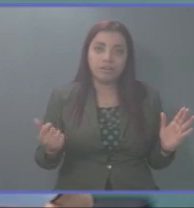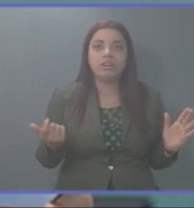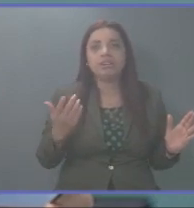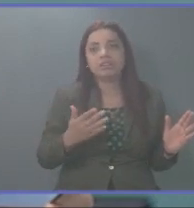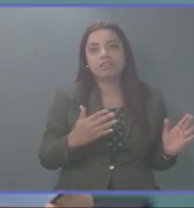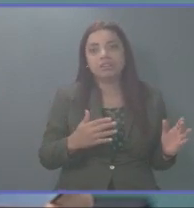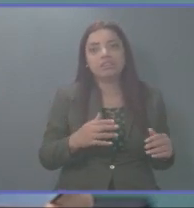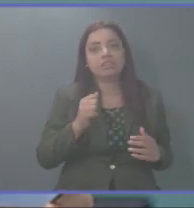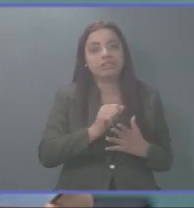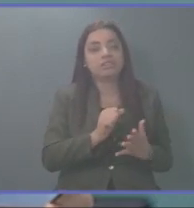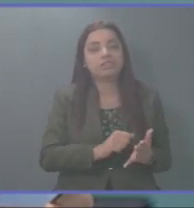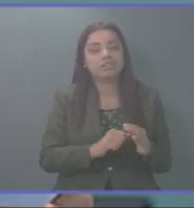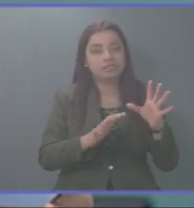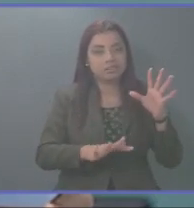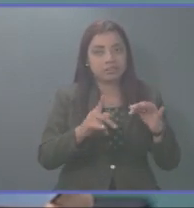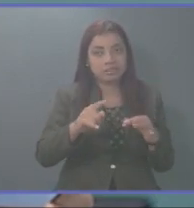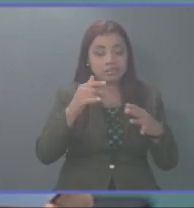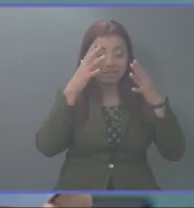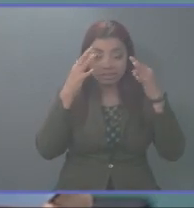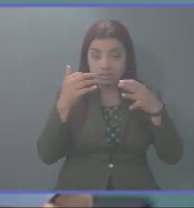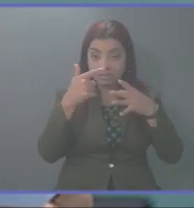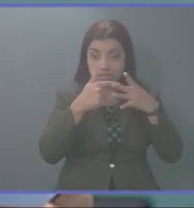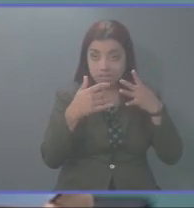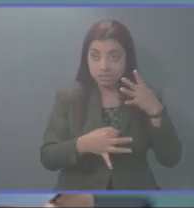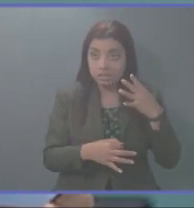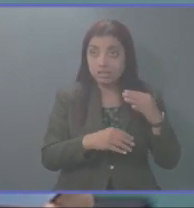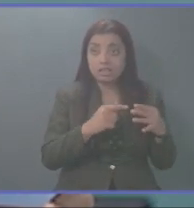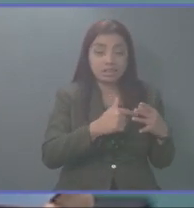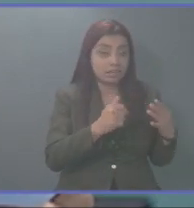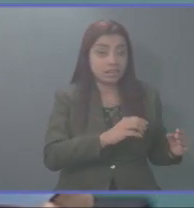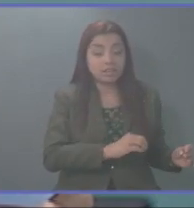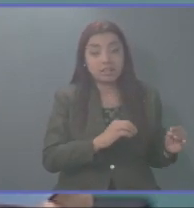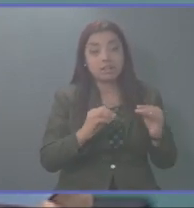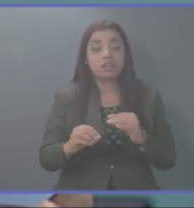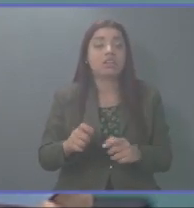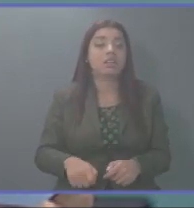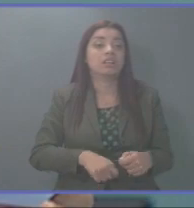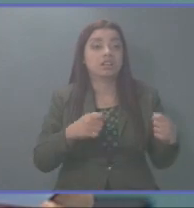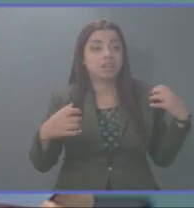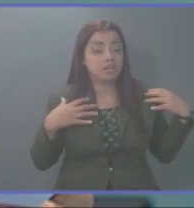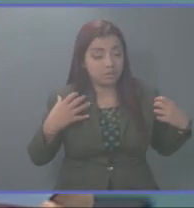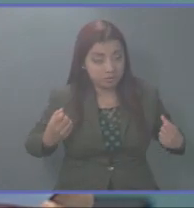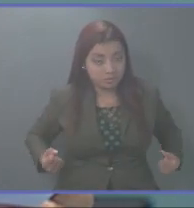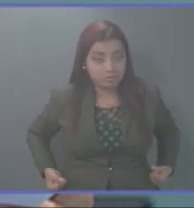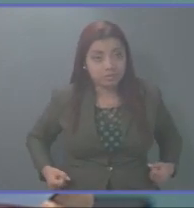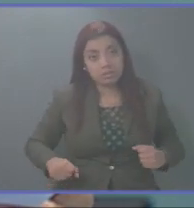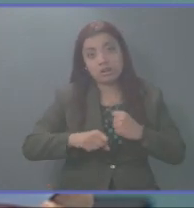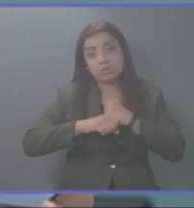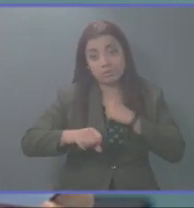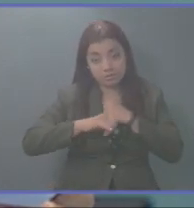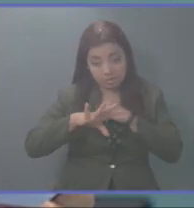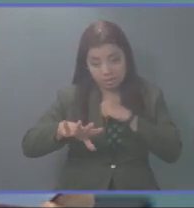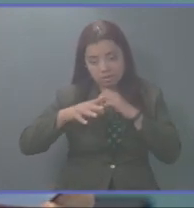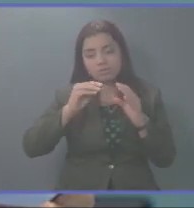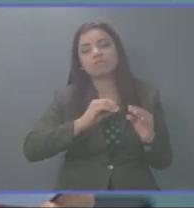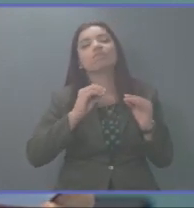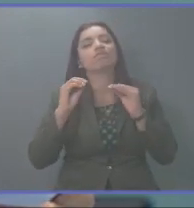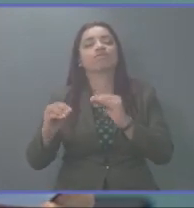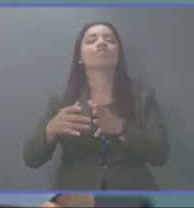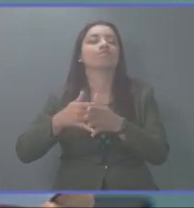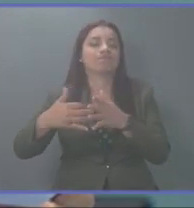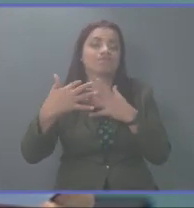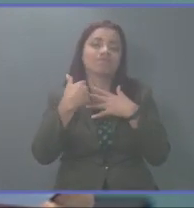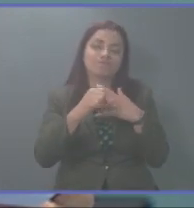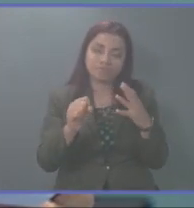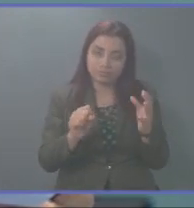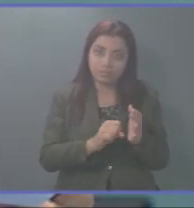remitida. Artículo 11. El presente decreto entrará en vigencia 8 días después de su publicación en el Diario Oficial, dado en el Salón